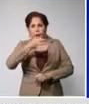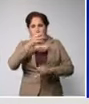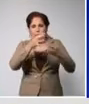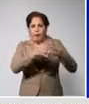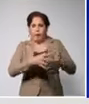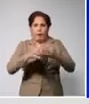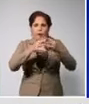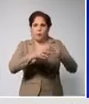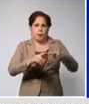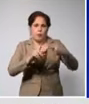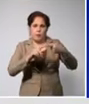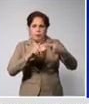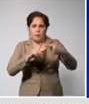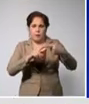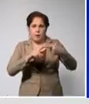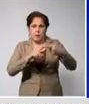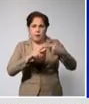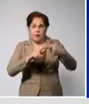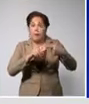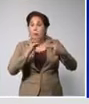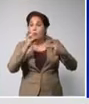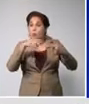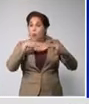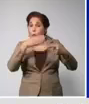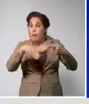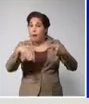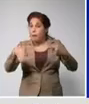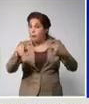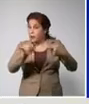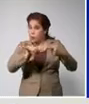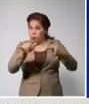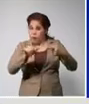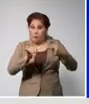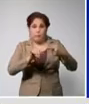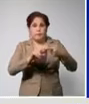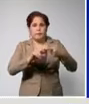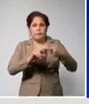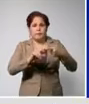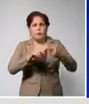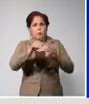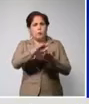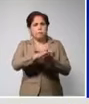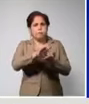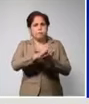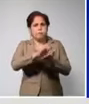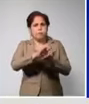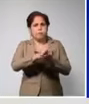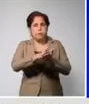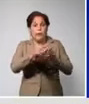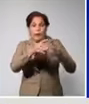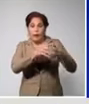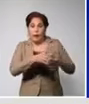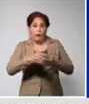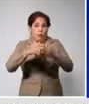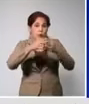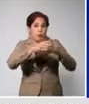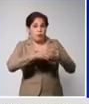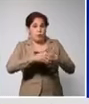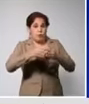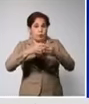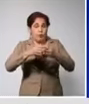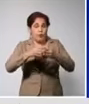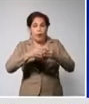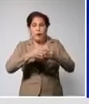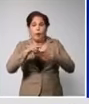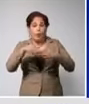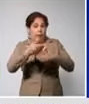Norteamérica en cuanto al número de casos. Estamos hablando el acumulado, Estados Unidos, no las últimas